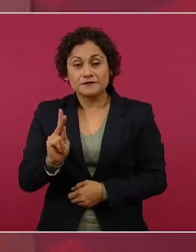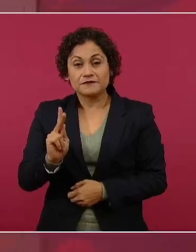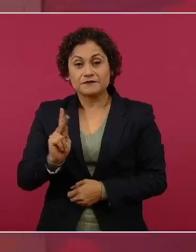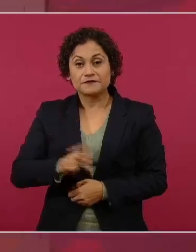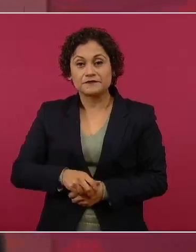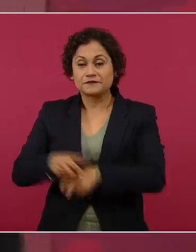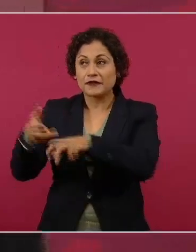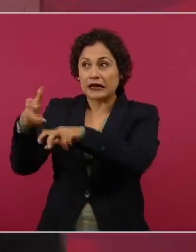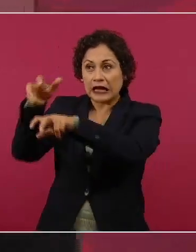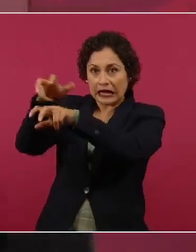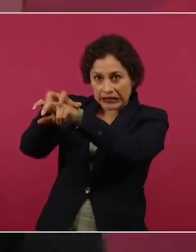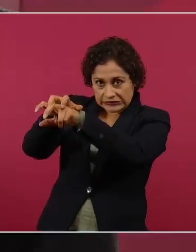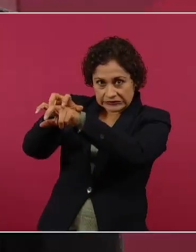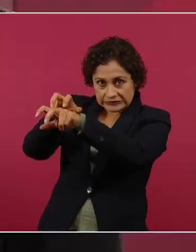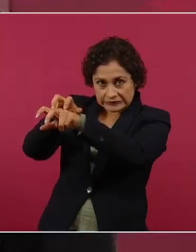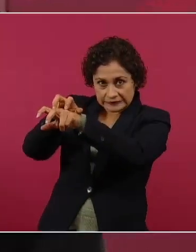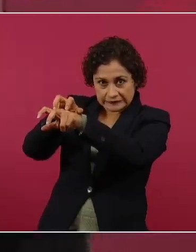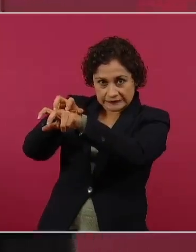bajara,